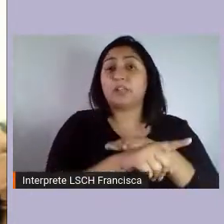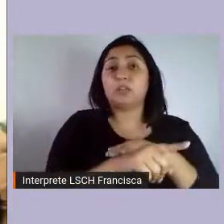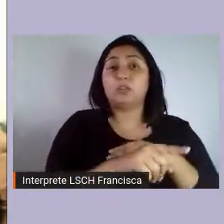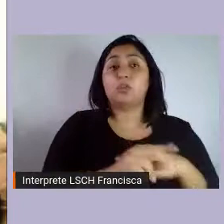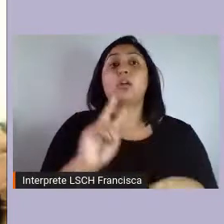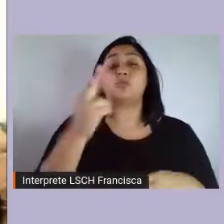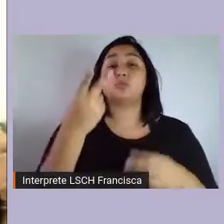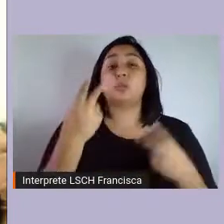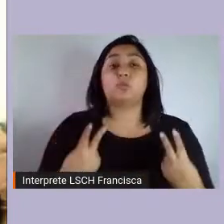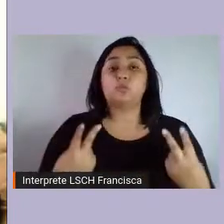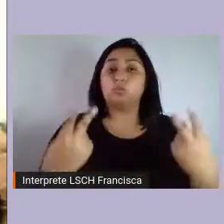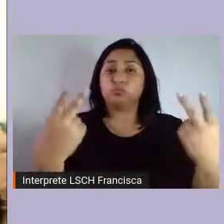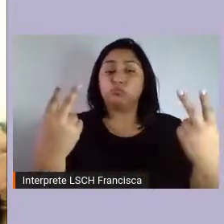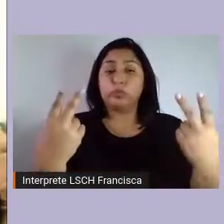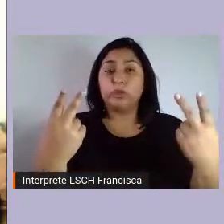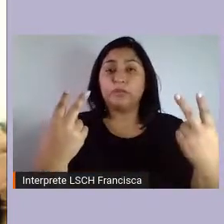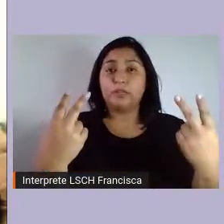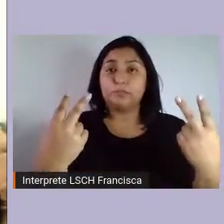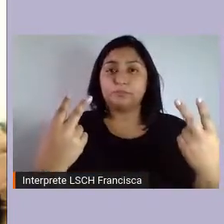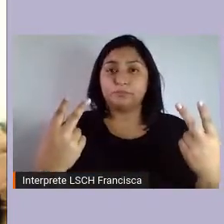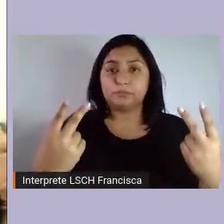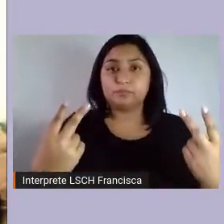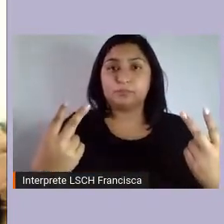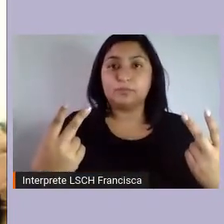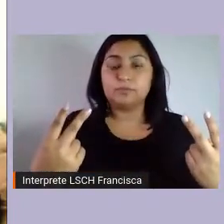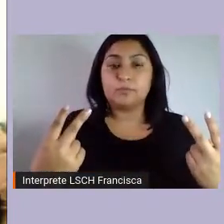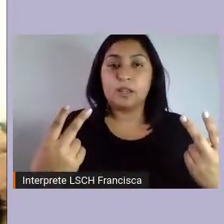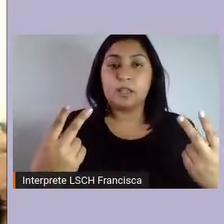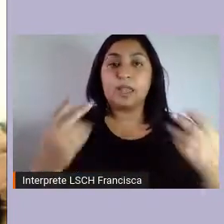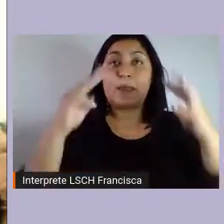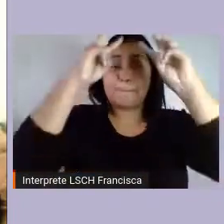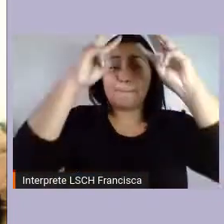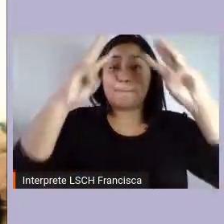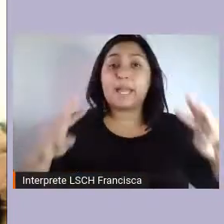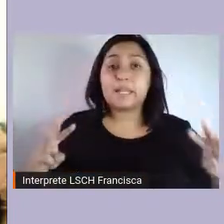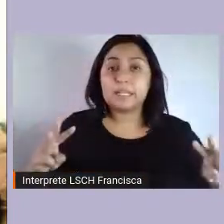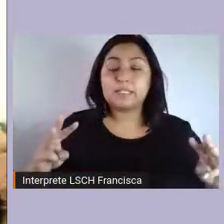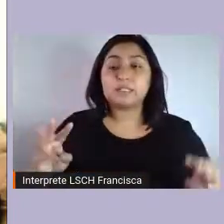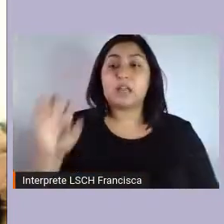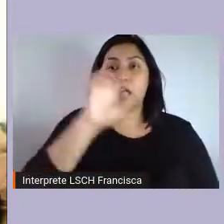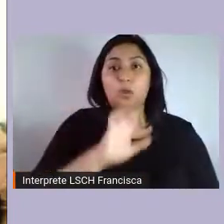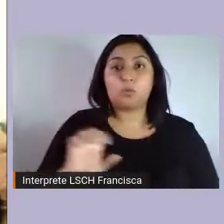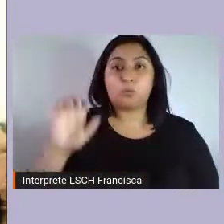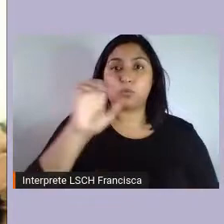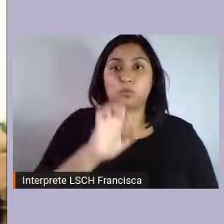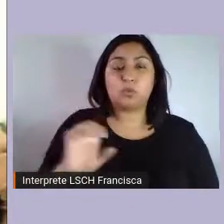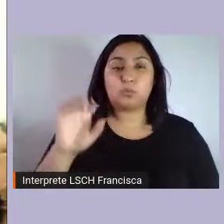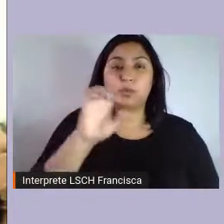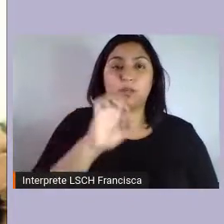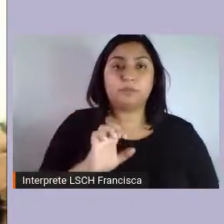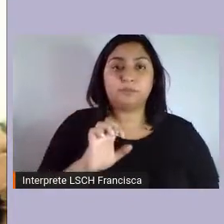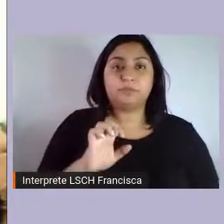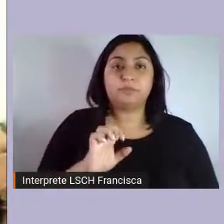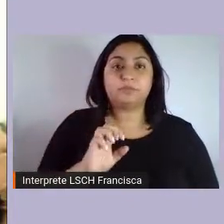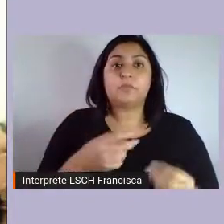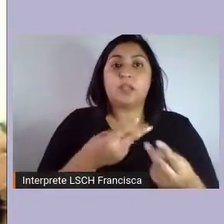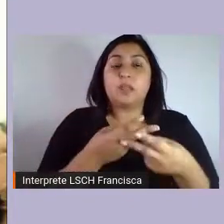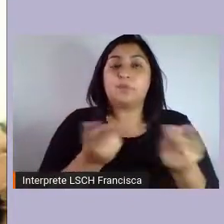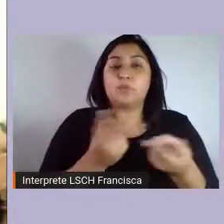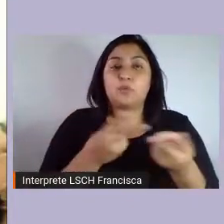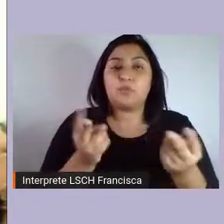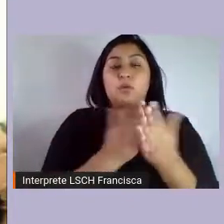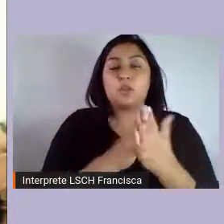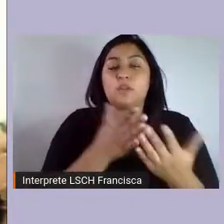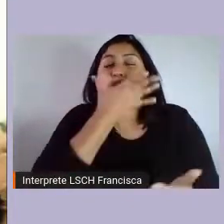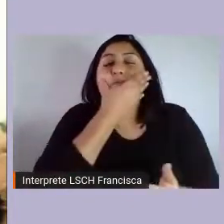viaje, estando ella en París, segundo viaje a Europa. Y ahí publica un libro hermosísimo